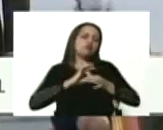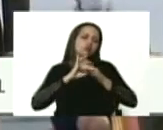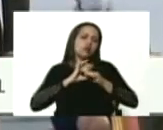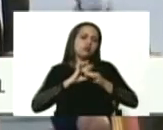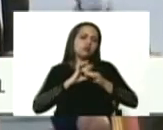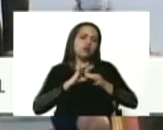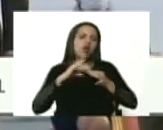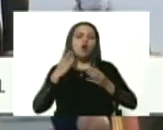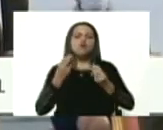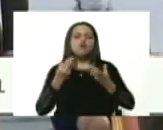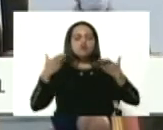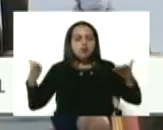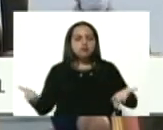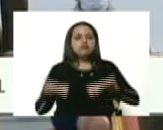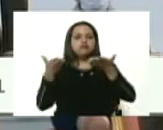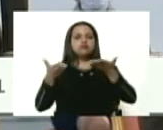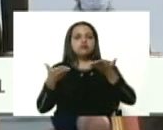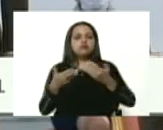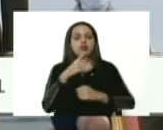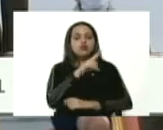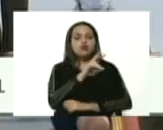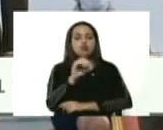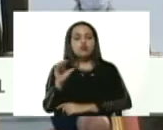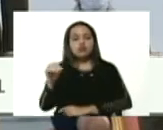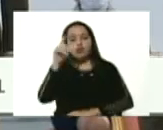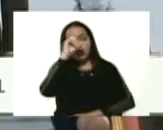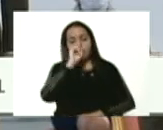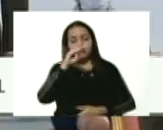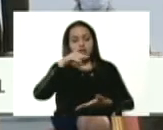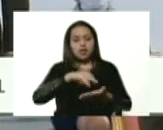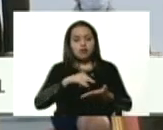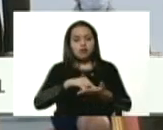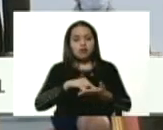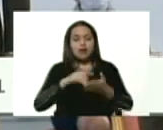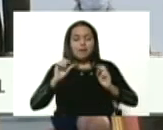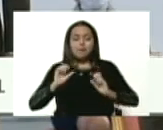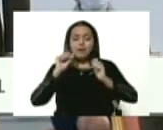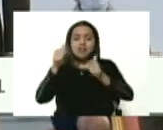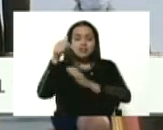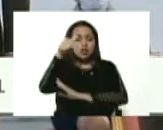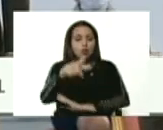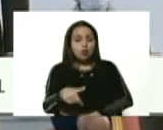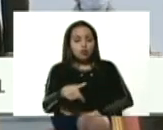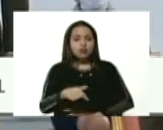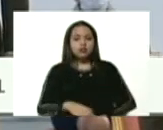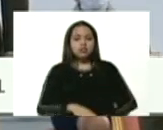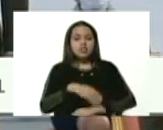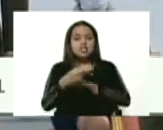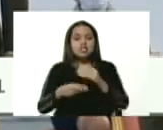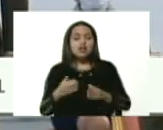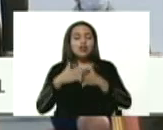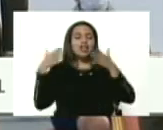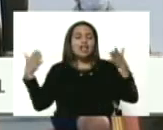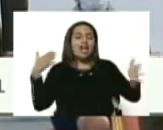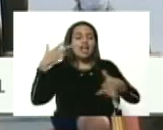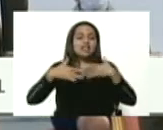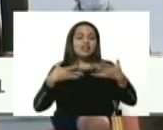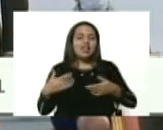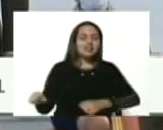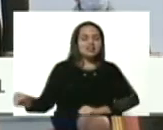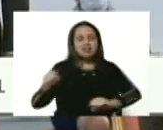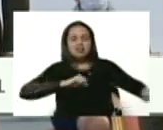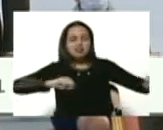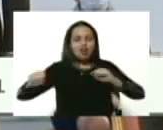mucha motivación para que el Bicentenario de Carabobo arranque desde hoy y sea un gran evento que sacuda